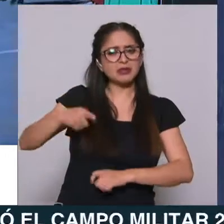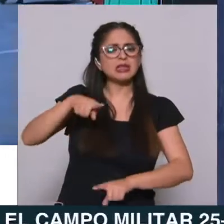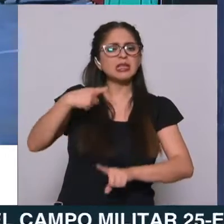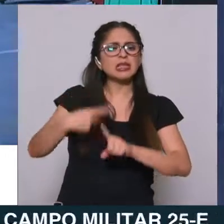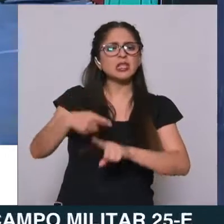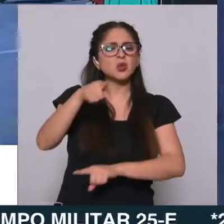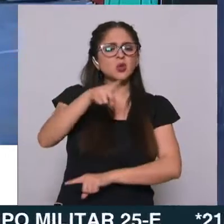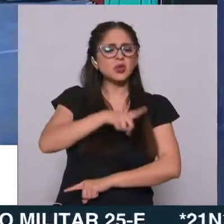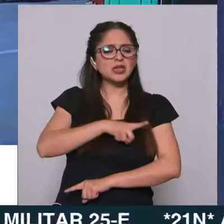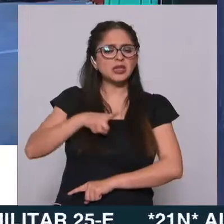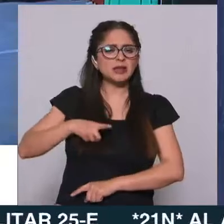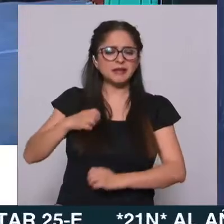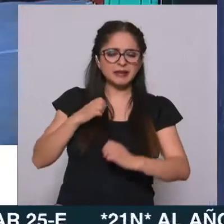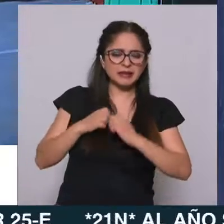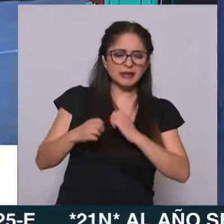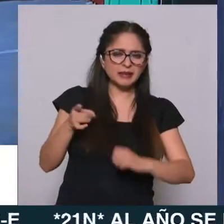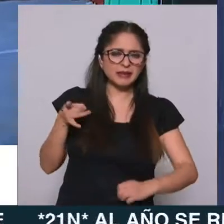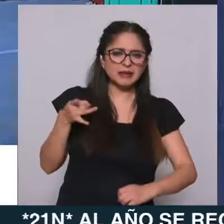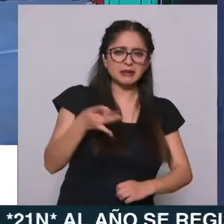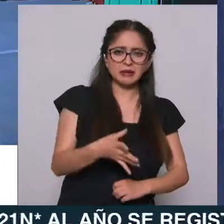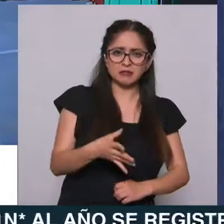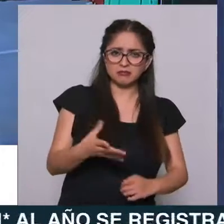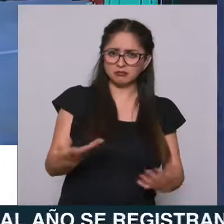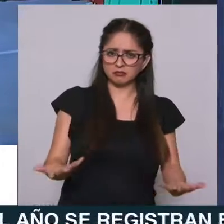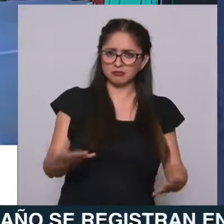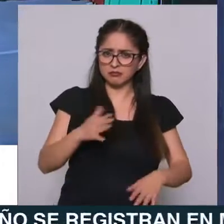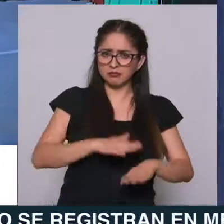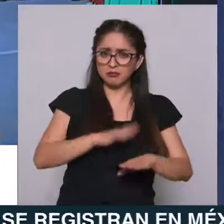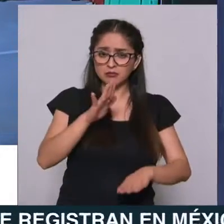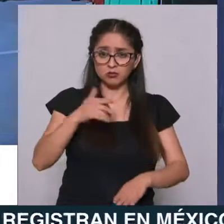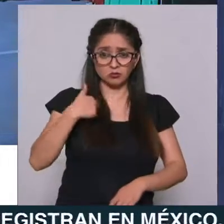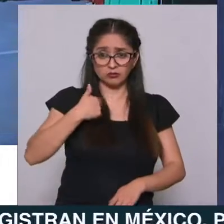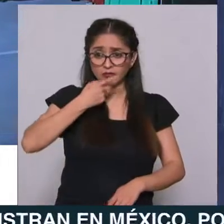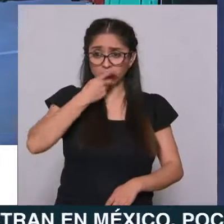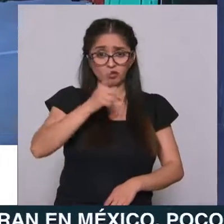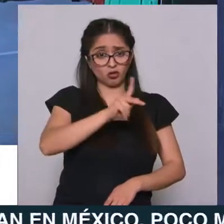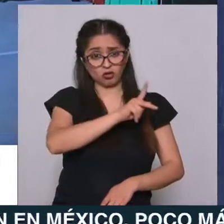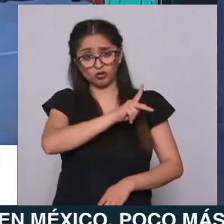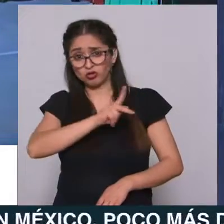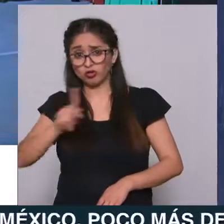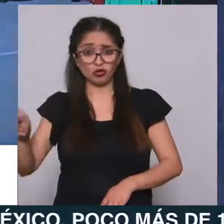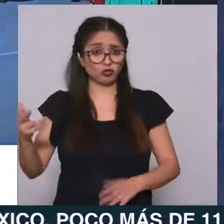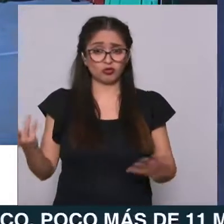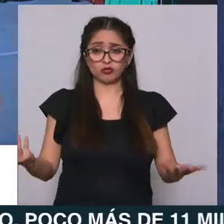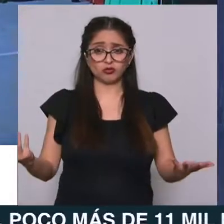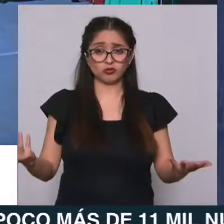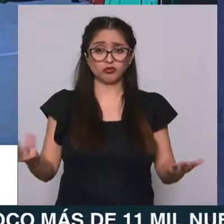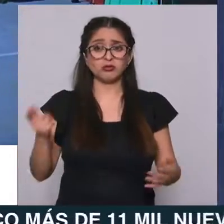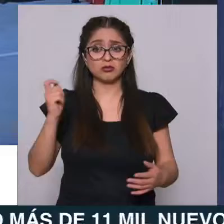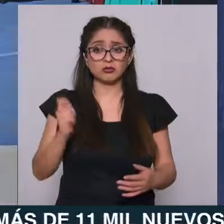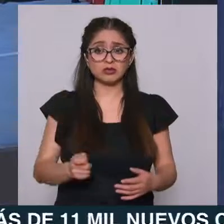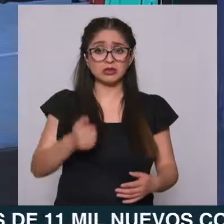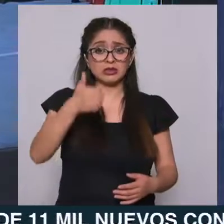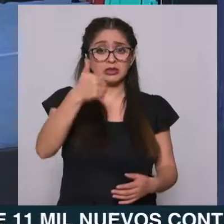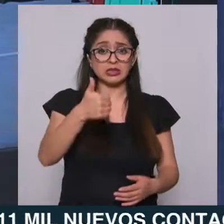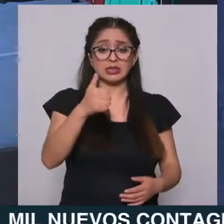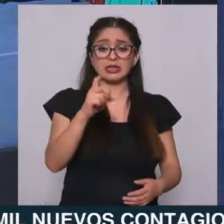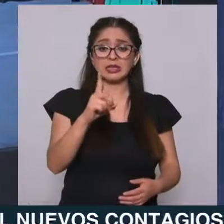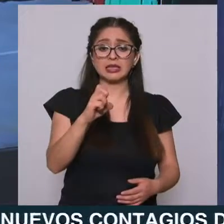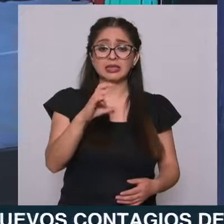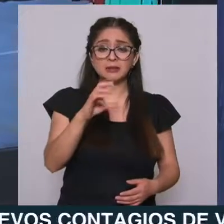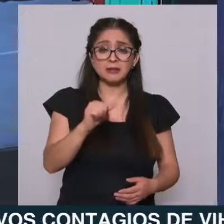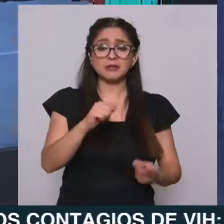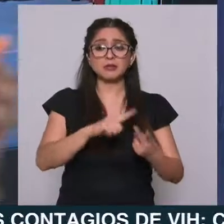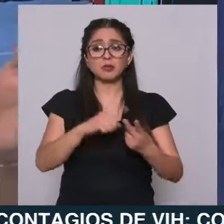quién es con el que más te peleas? Todos. Y la verdad es que yo le contesté, todos. Estamos a 6 décimas en pistas, a